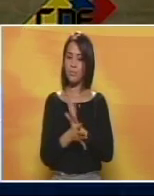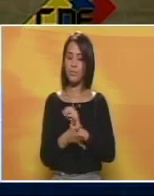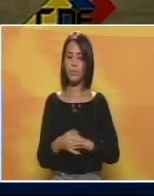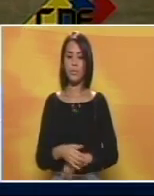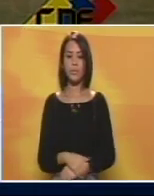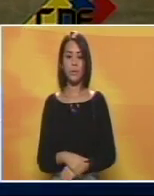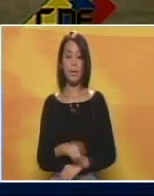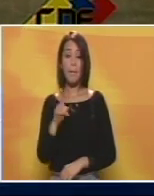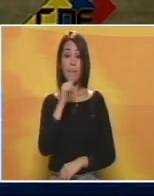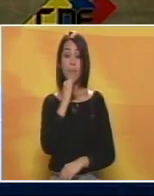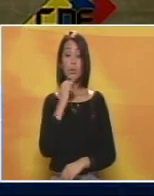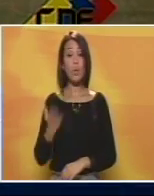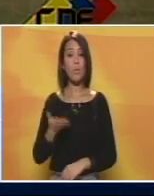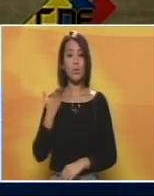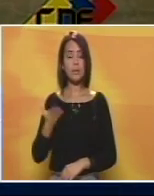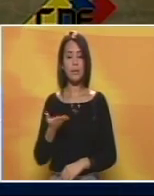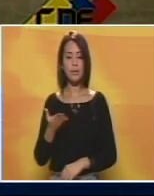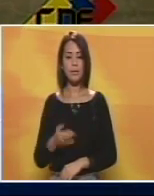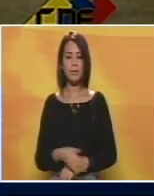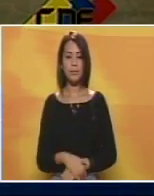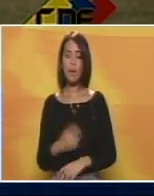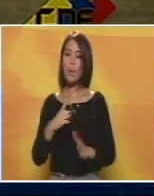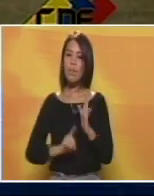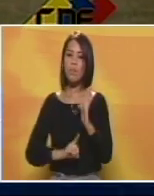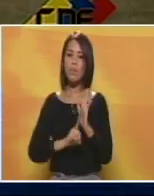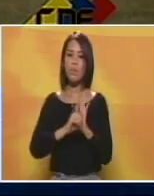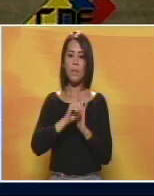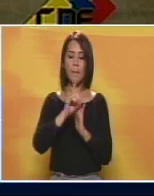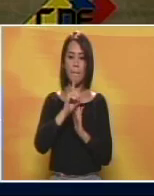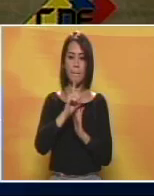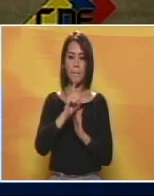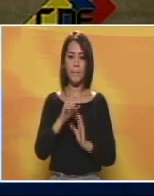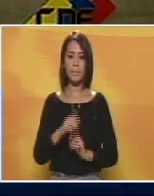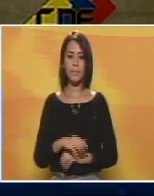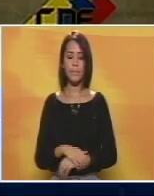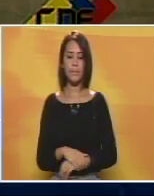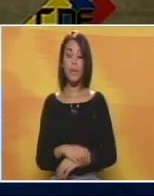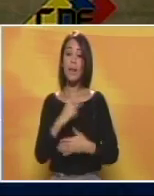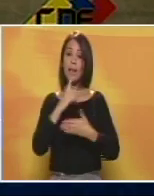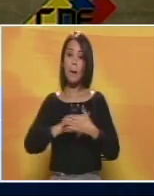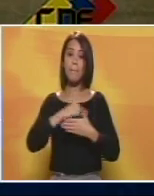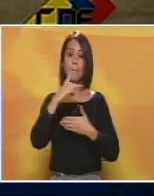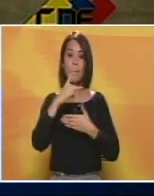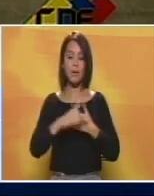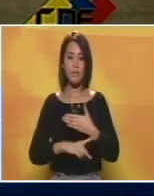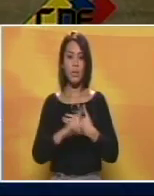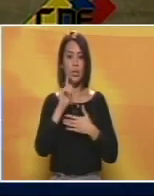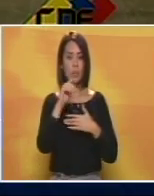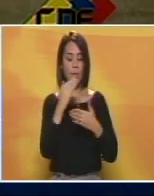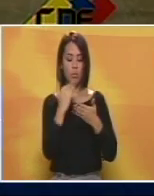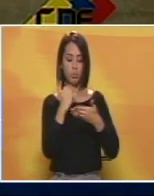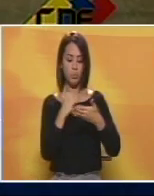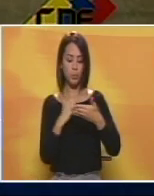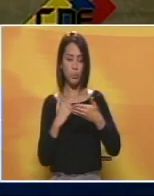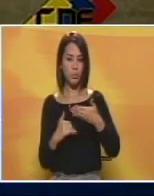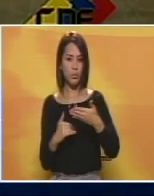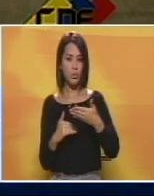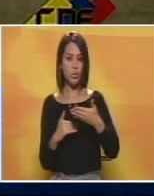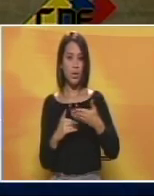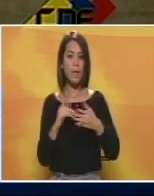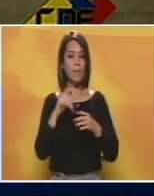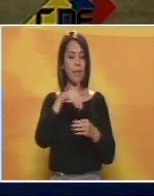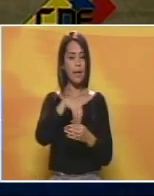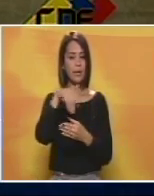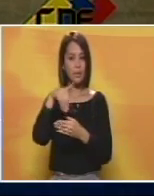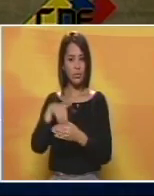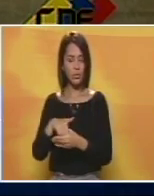producido informaciones importantes en cuanto al desarrollo de la planificación y del cronograma electoral rumbo al